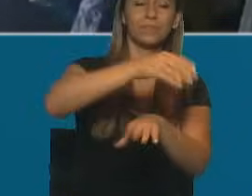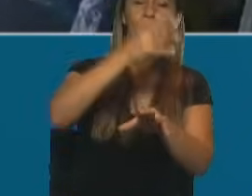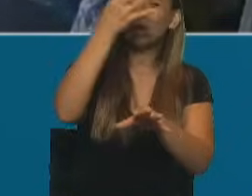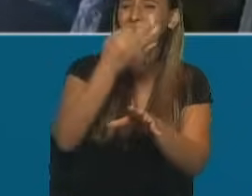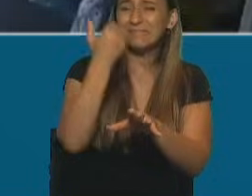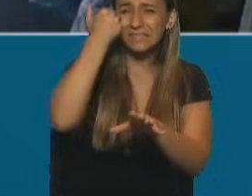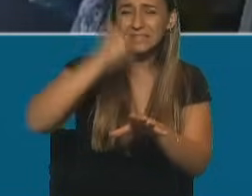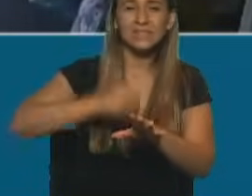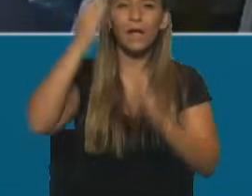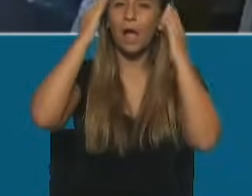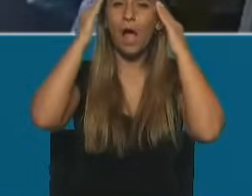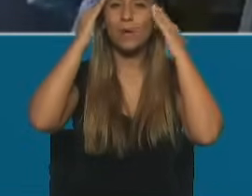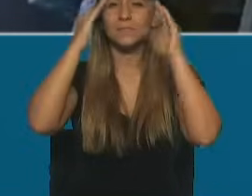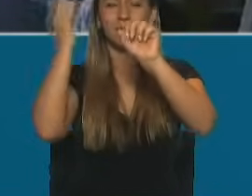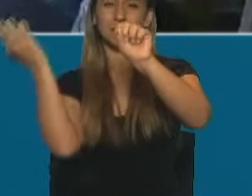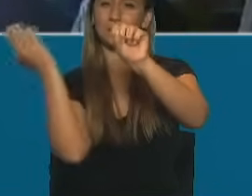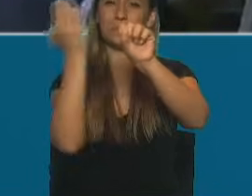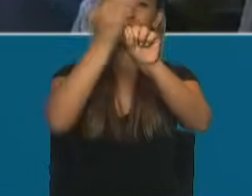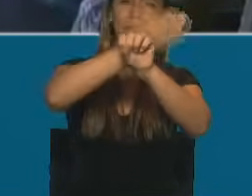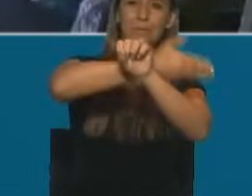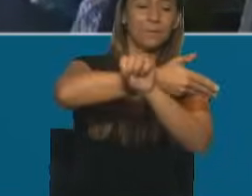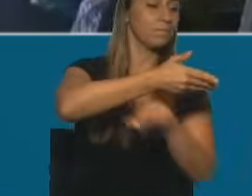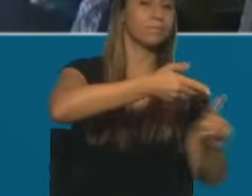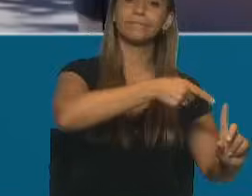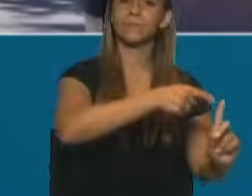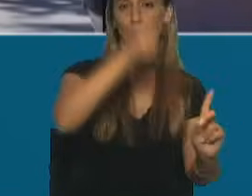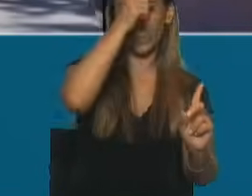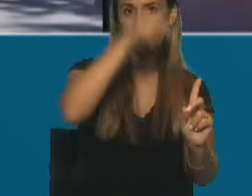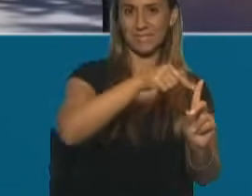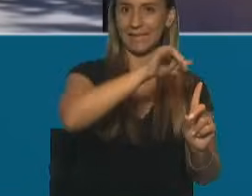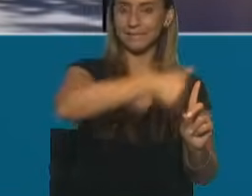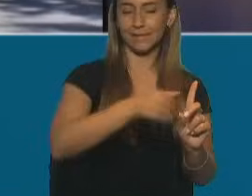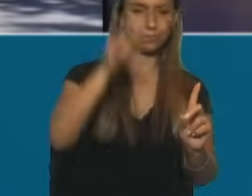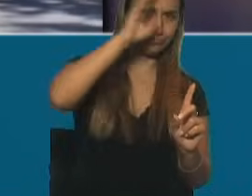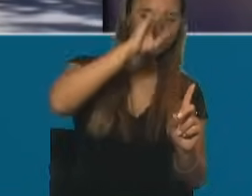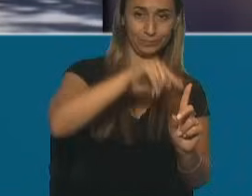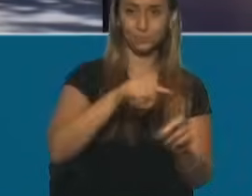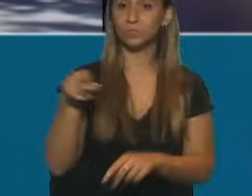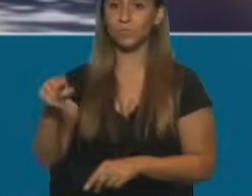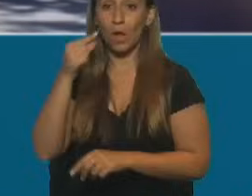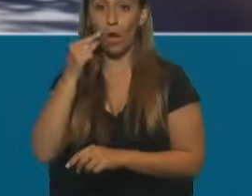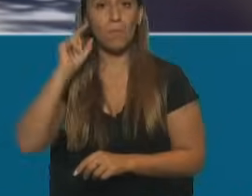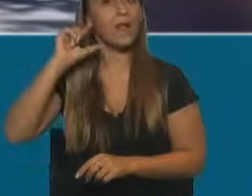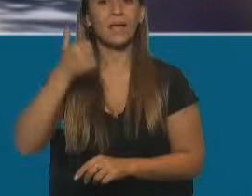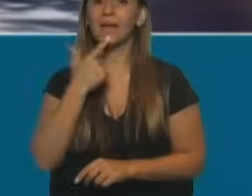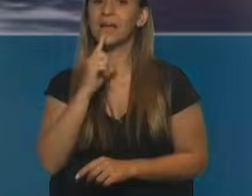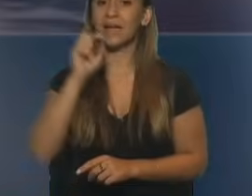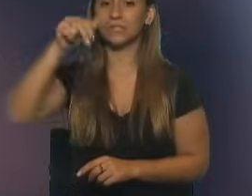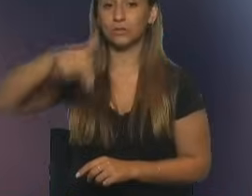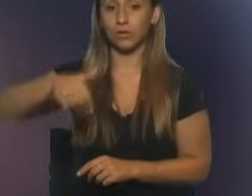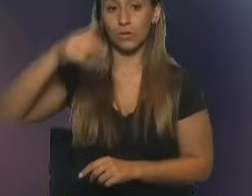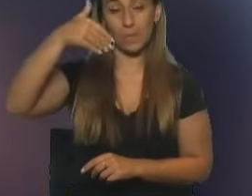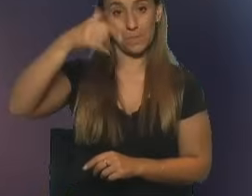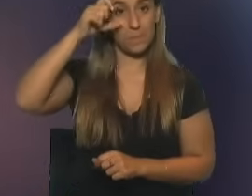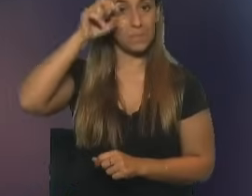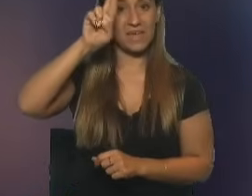la policía. En horas del mediodía fue identificado como Gastón Mercancini, oriundo de Entre